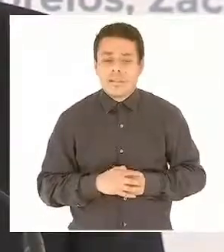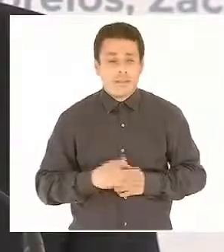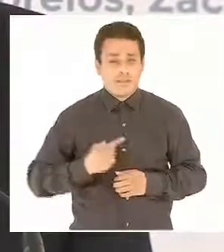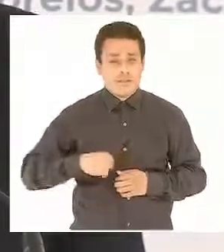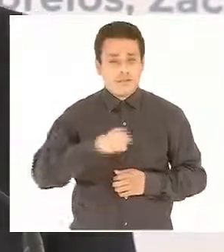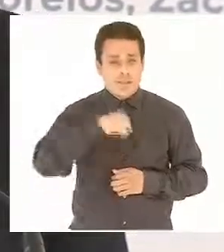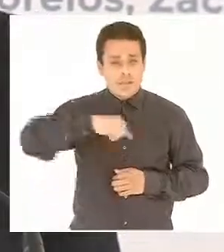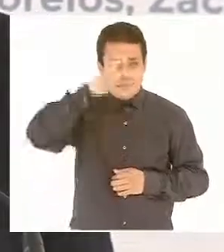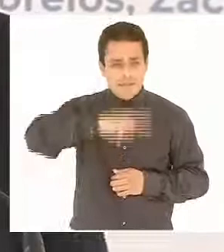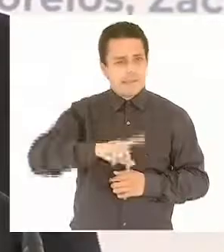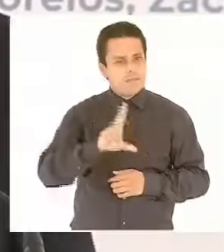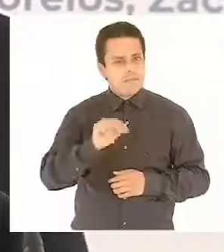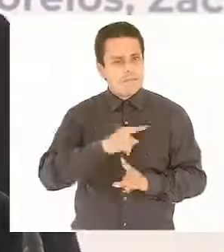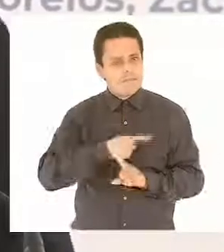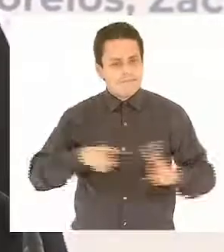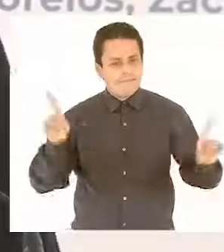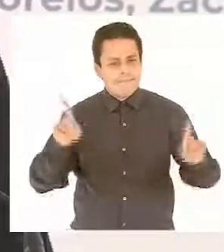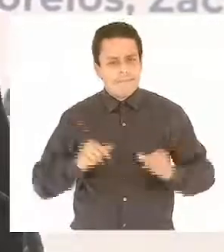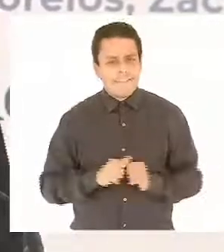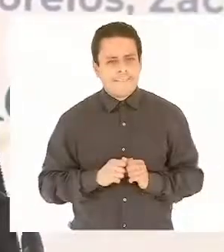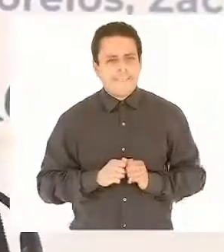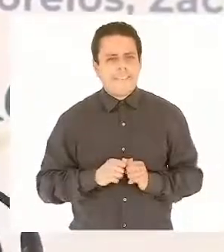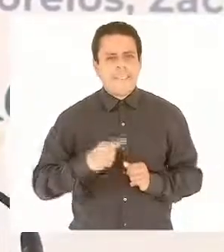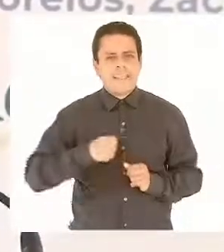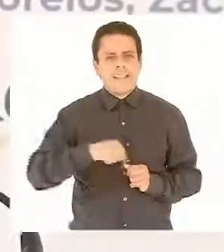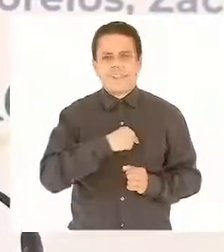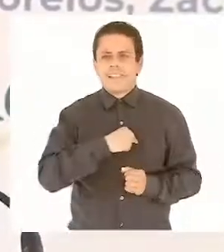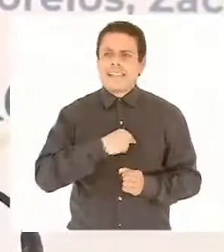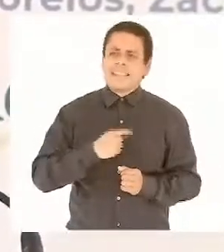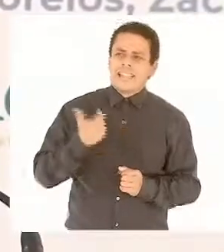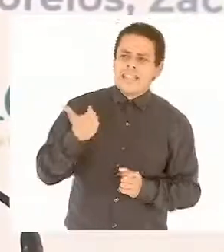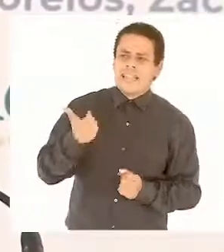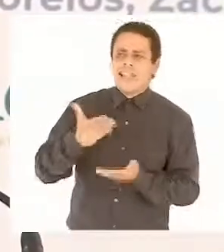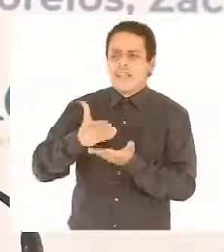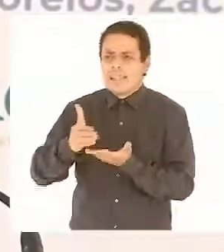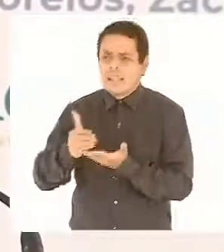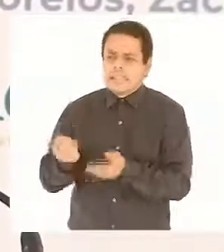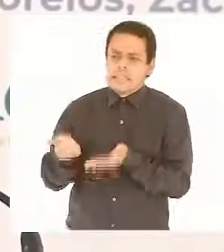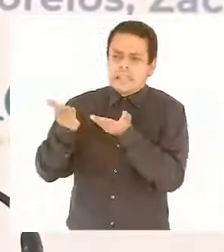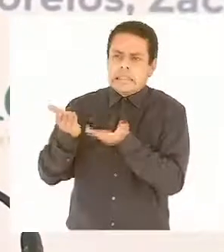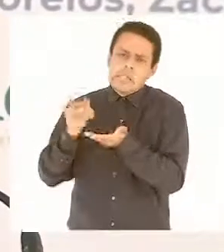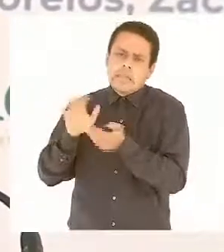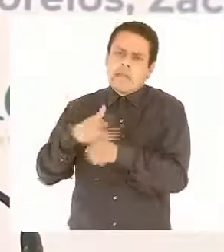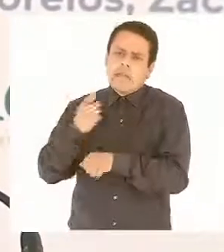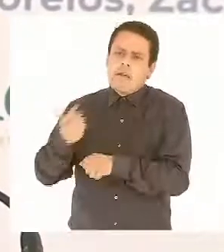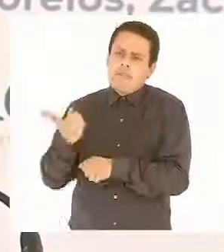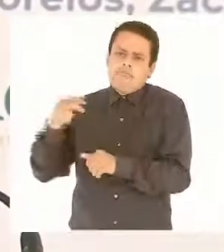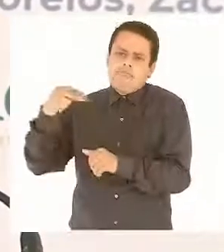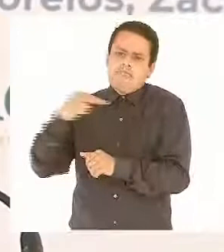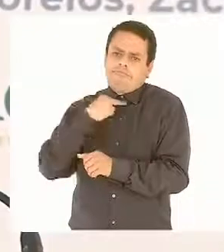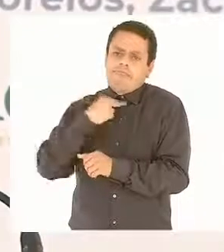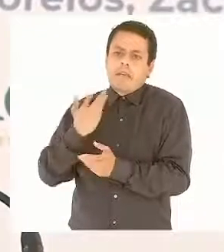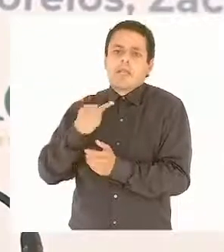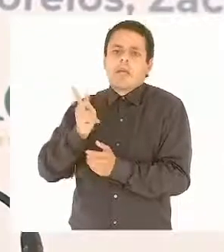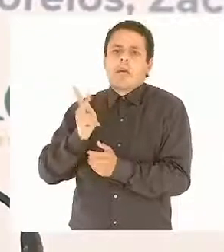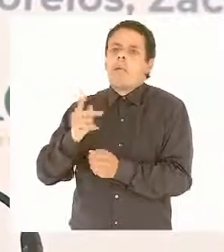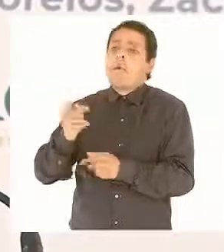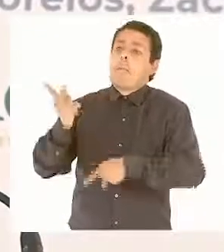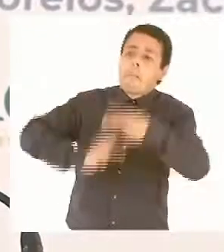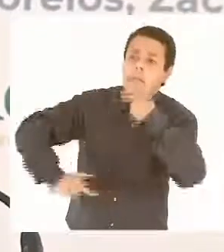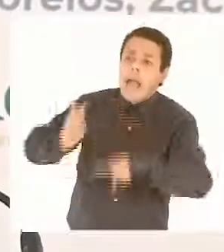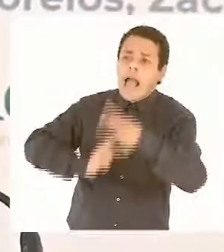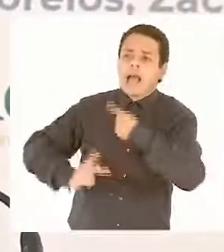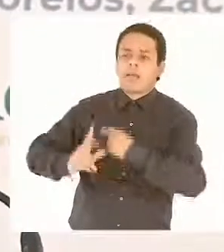Nosotros no. Creció nuestra deuda porque se cayó la economía, pero no